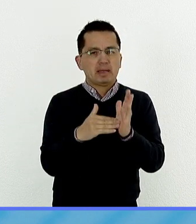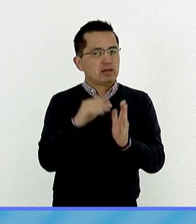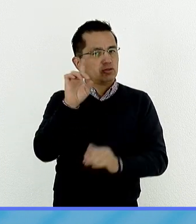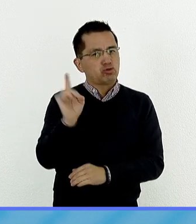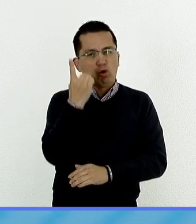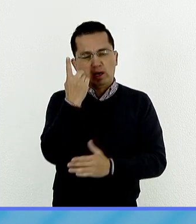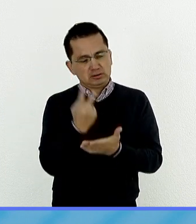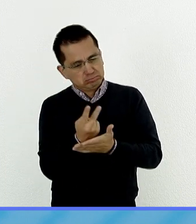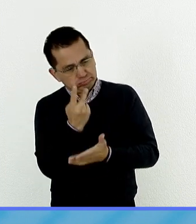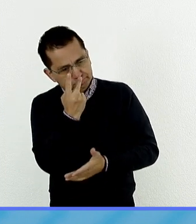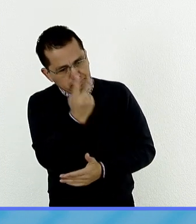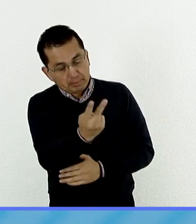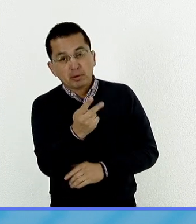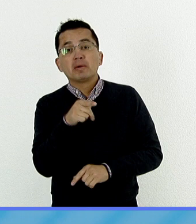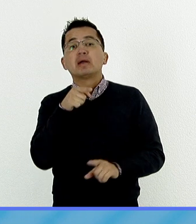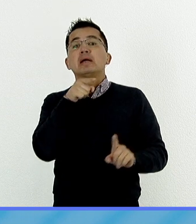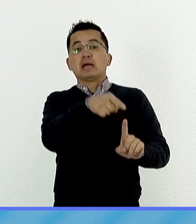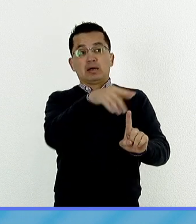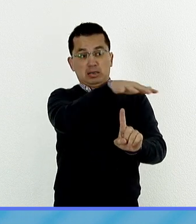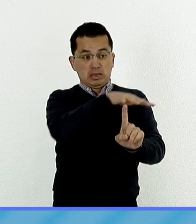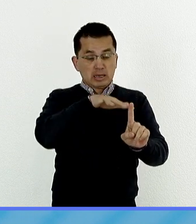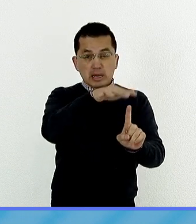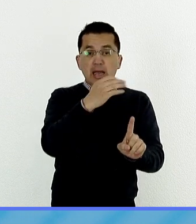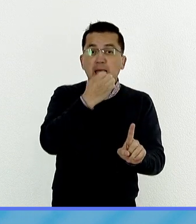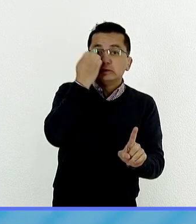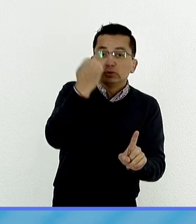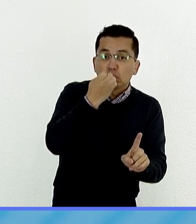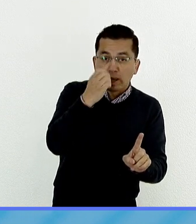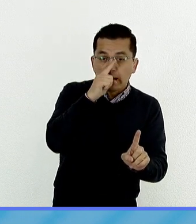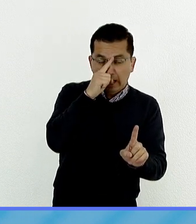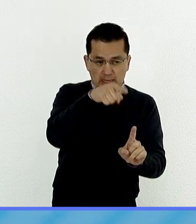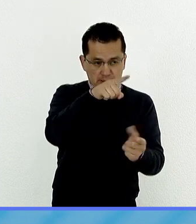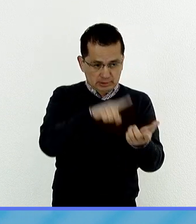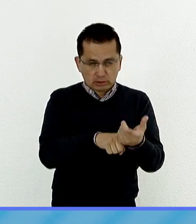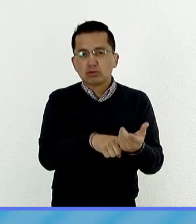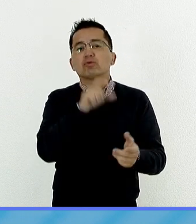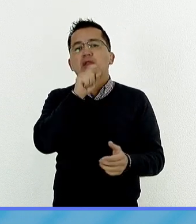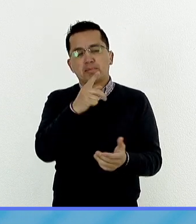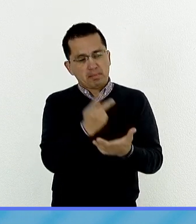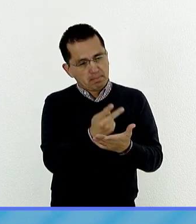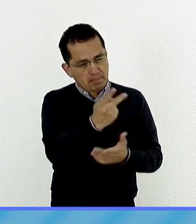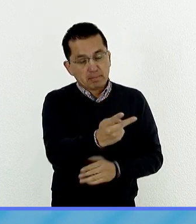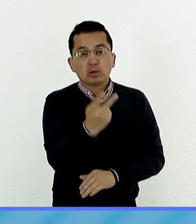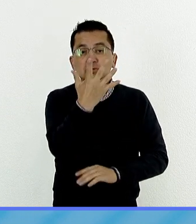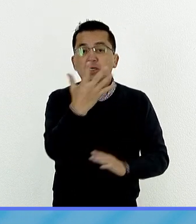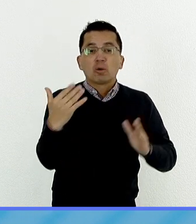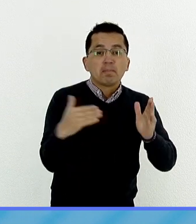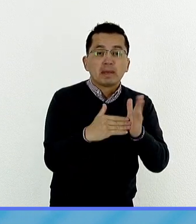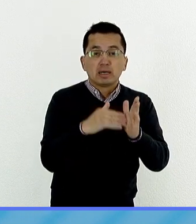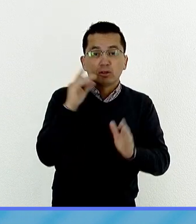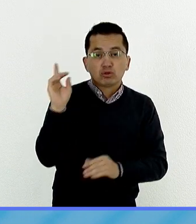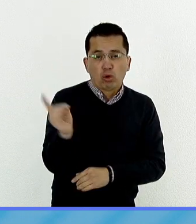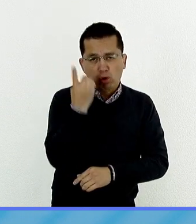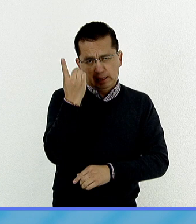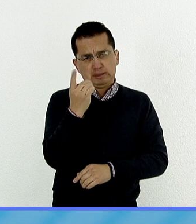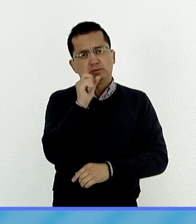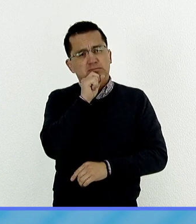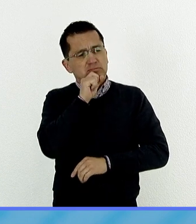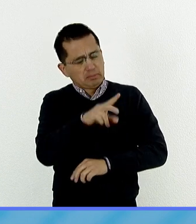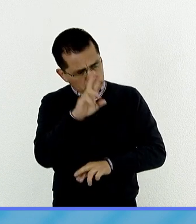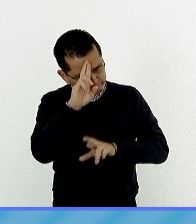se preparó el trabajo el proyecto tendría cinco mil dólares de Premio también y una mención